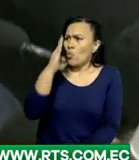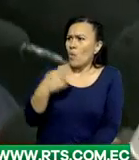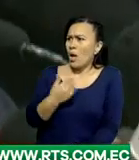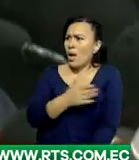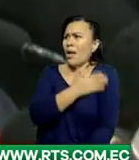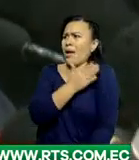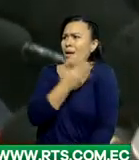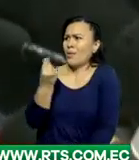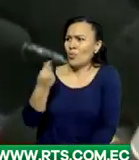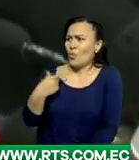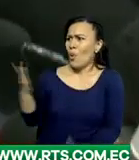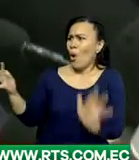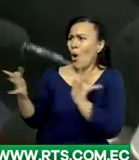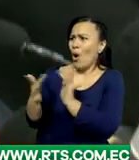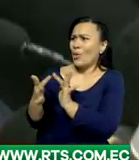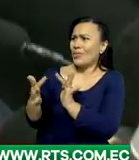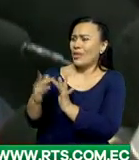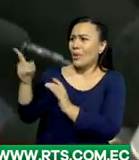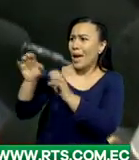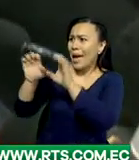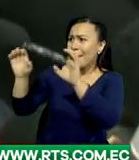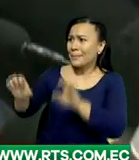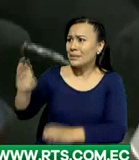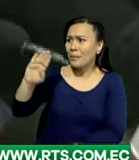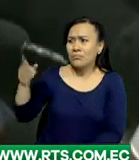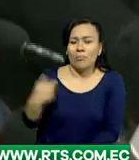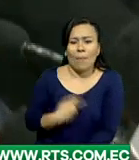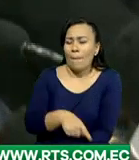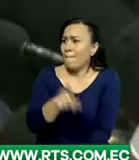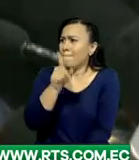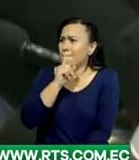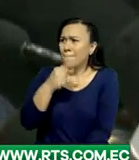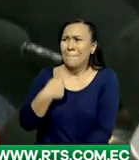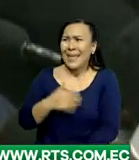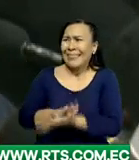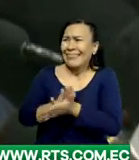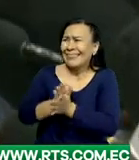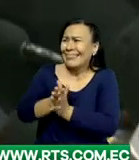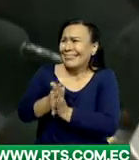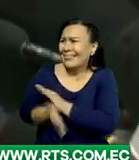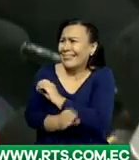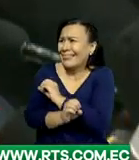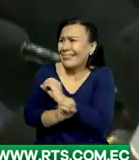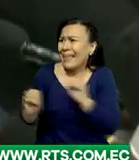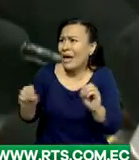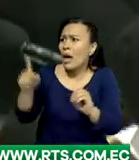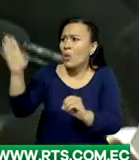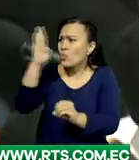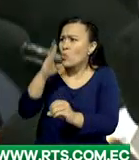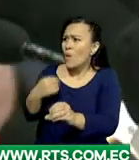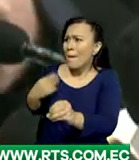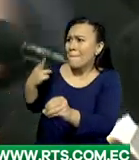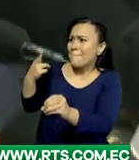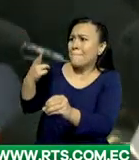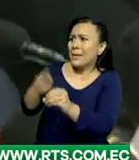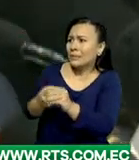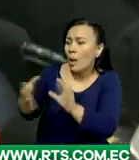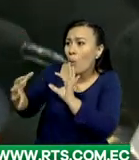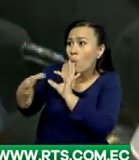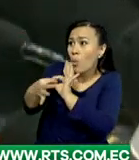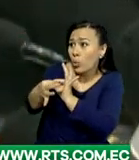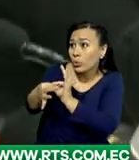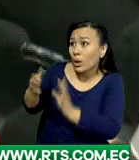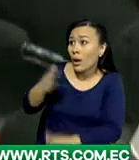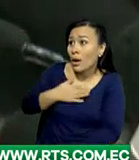tenido contacto con ningún emisario de Odebrecht. Jamás han participado dentro de nuestra